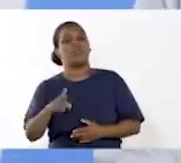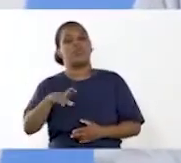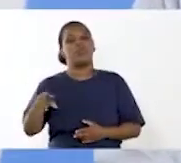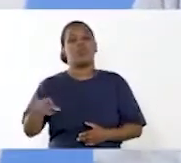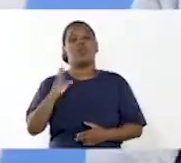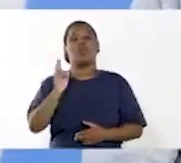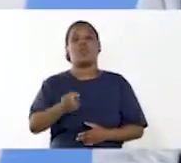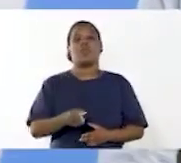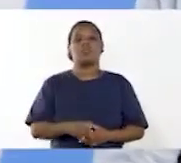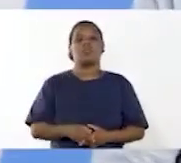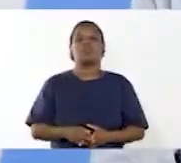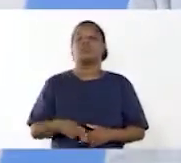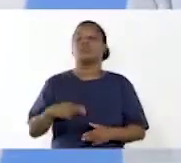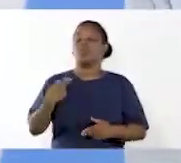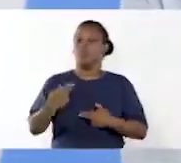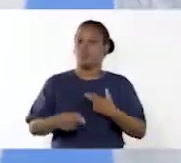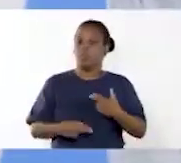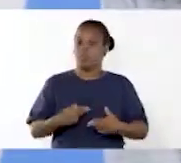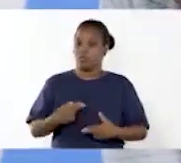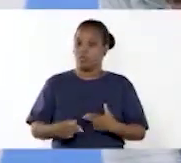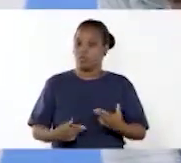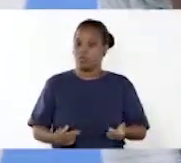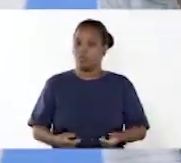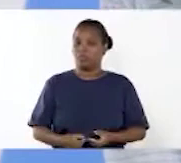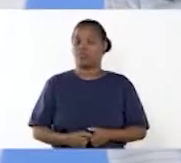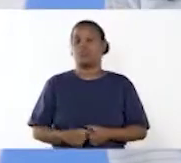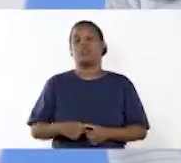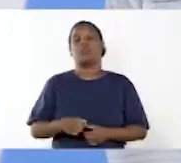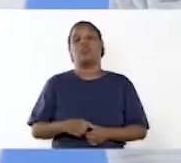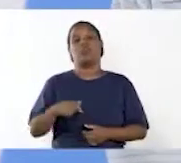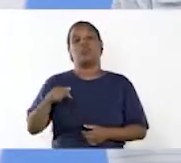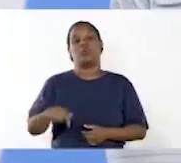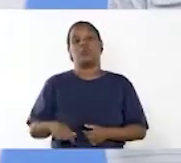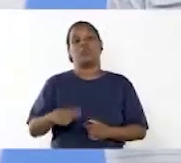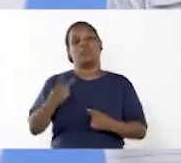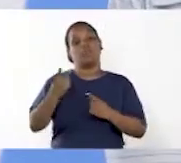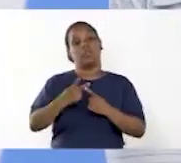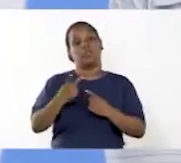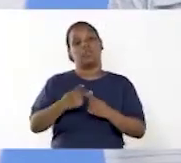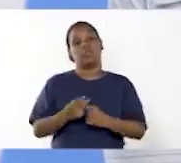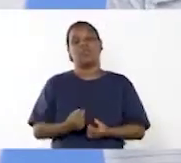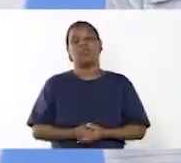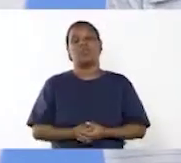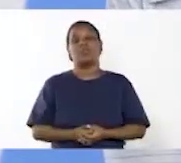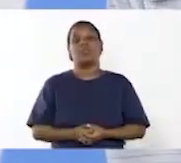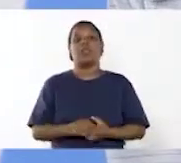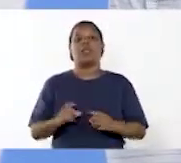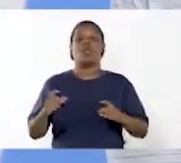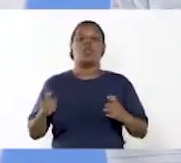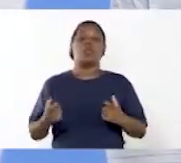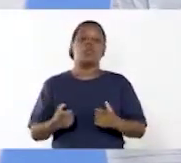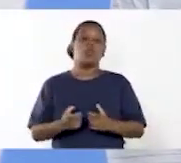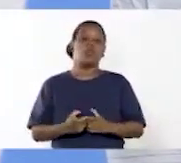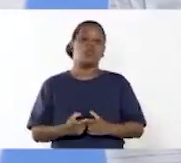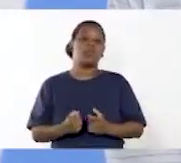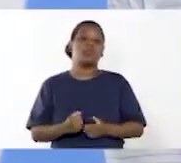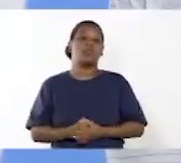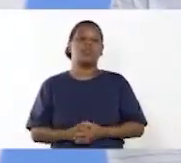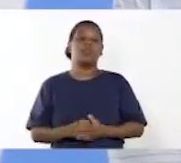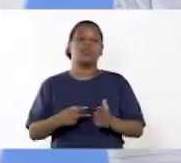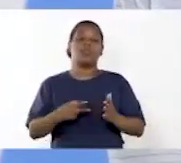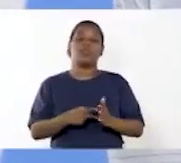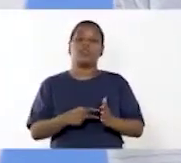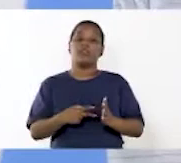orientaciones? Y lo hemos estado haciendo. Ahora lo estamos haciendo por esta vía. En la unidad esa, precisamente, se